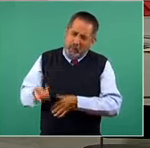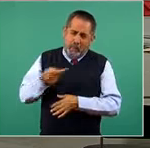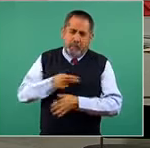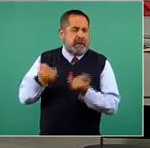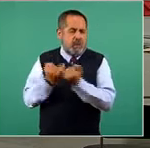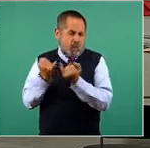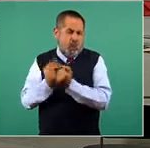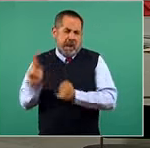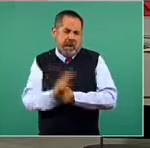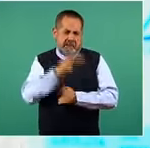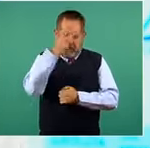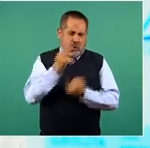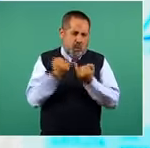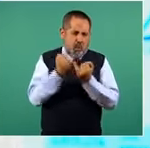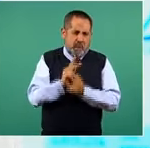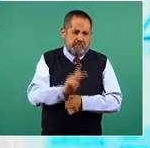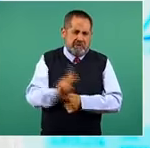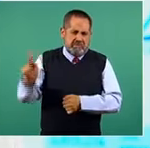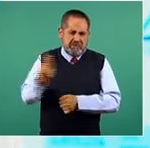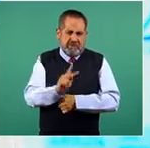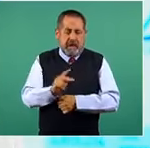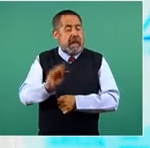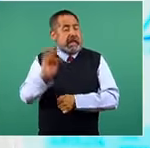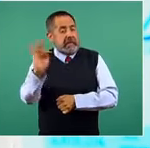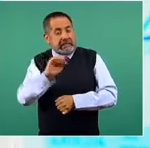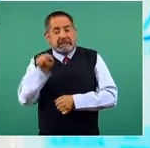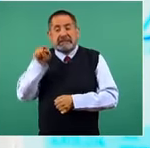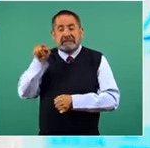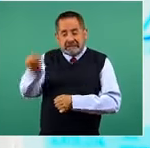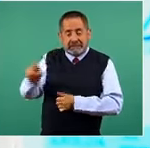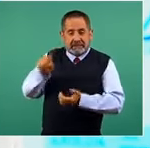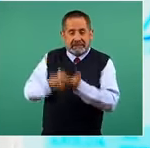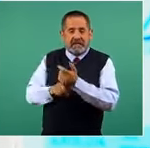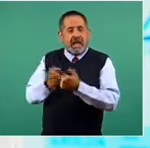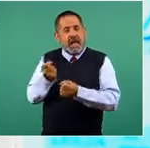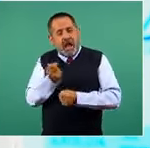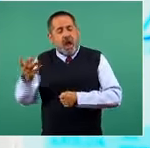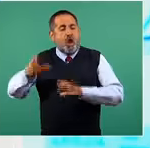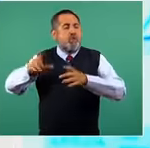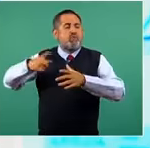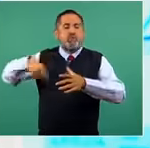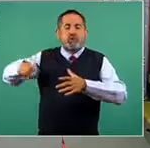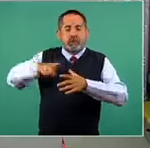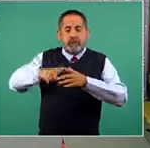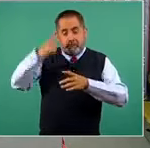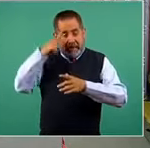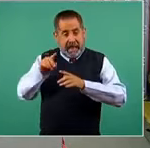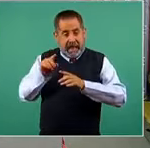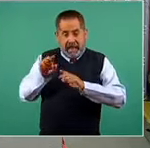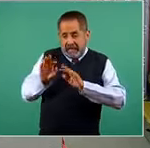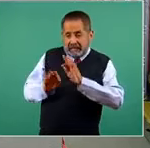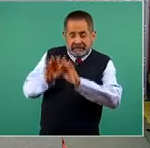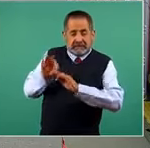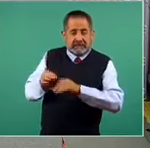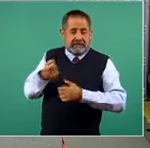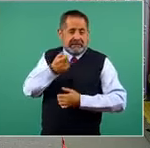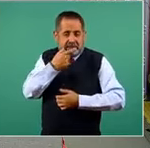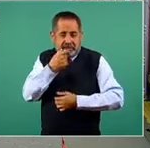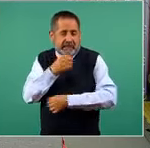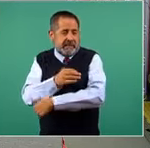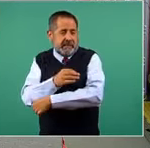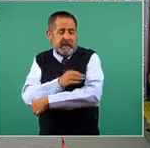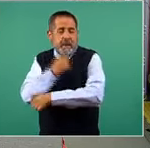que en México. Y es posible que el uso de ciertos dispositivos para el tratamiento de COVID,